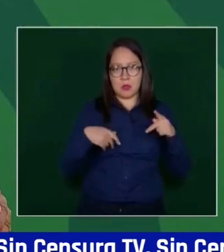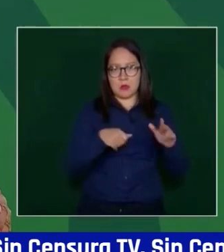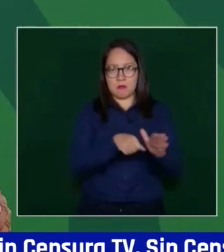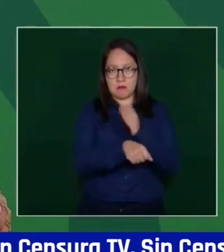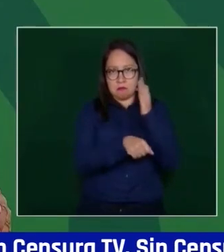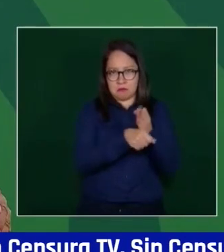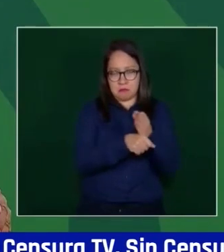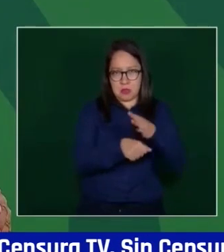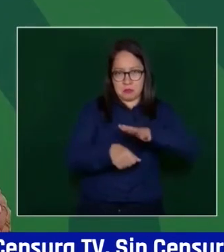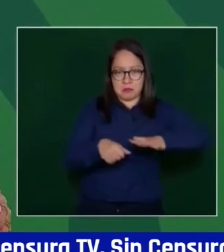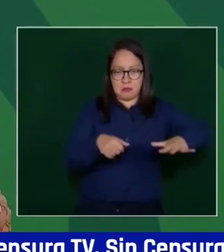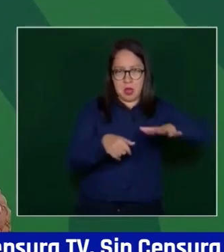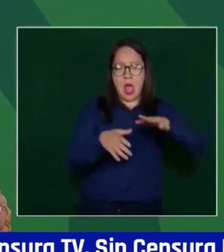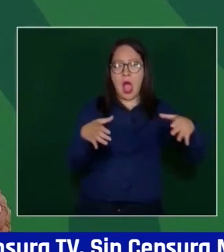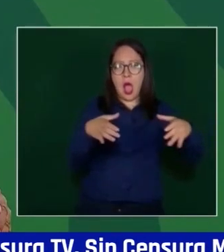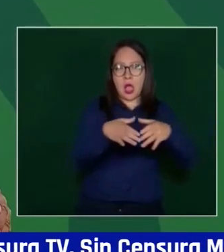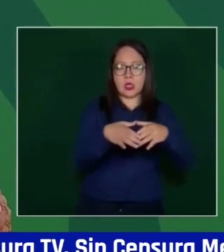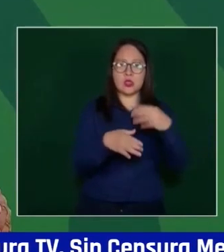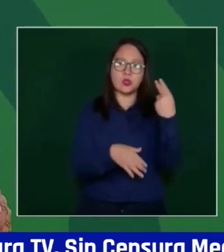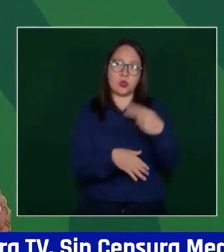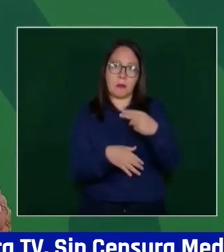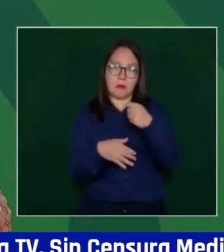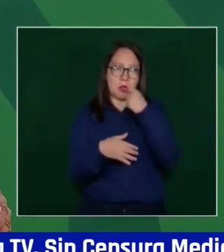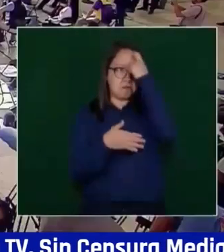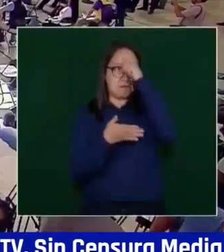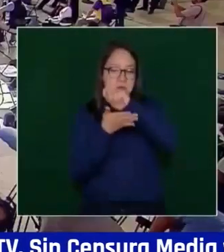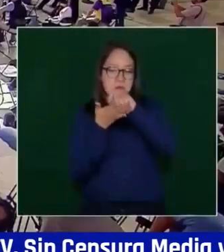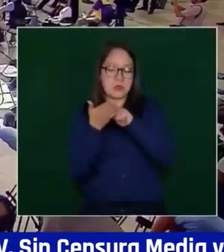que se llama Martín Moreno.